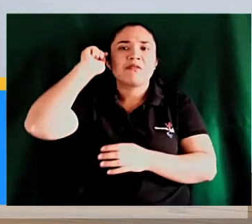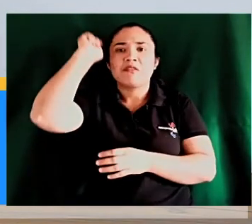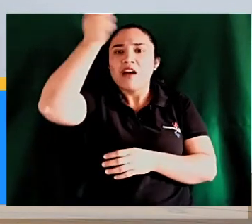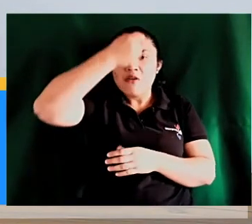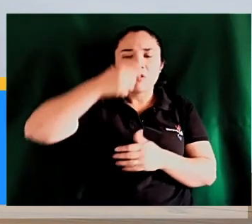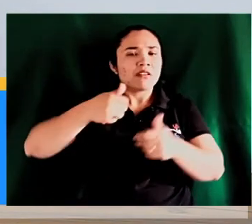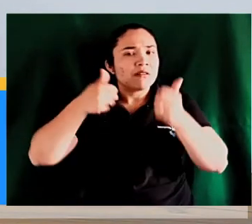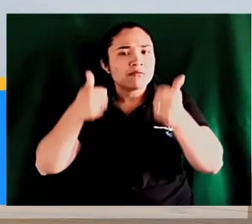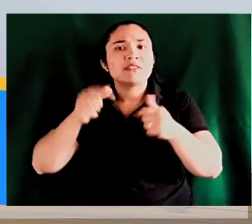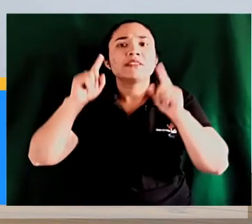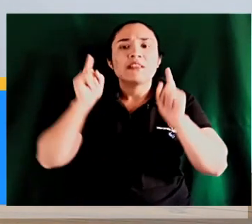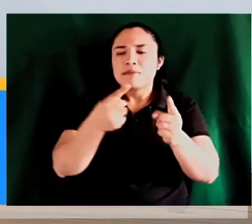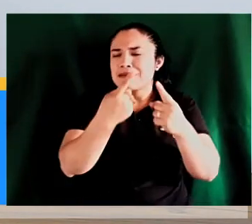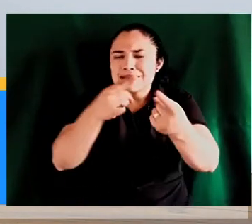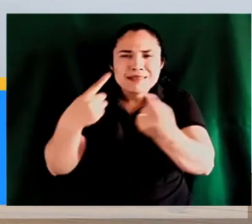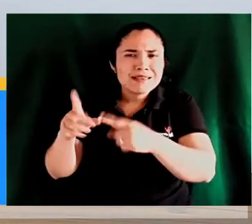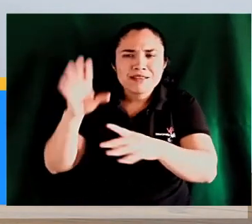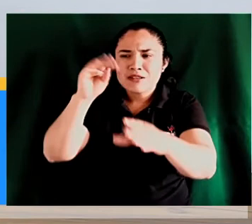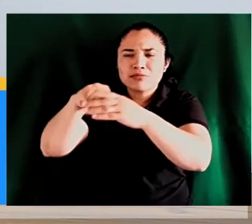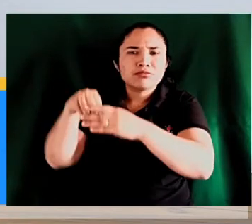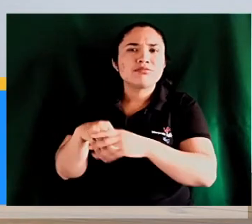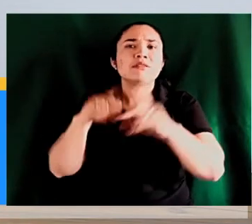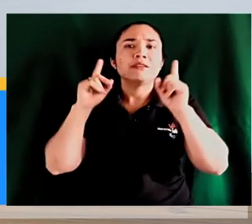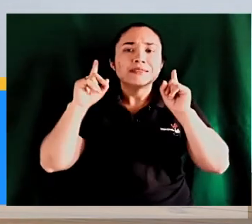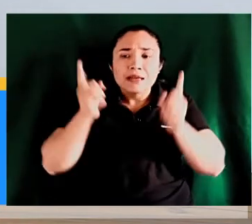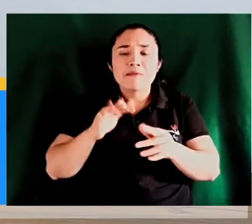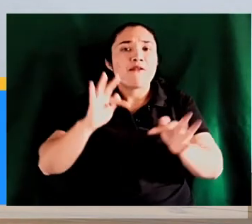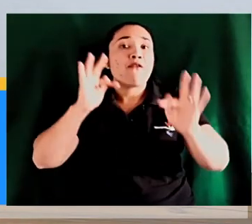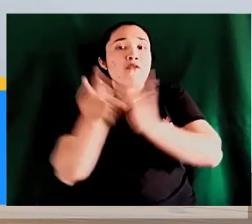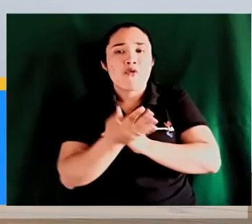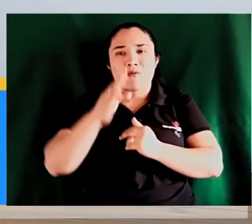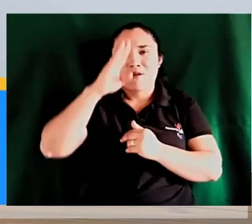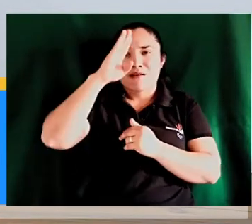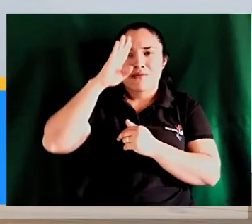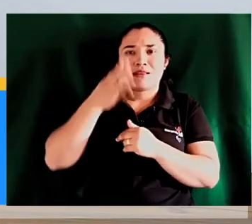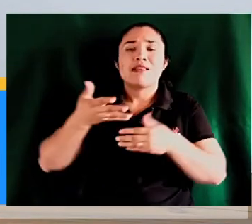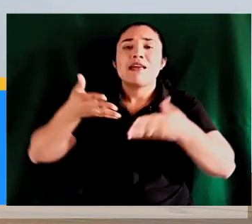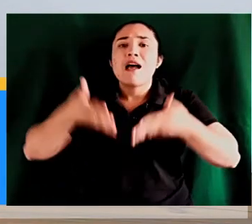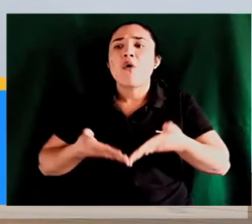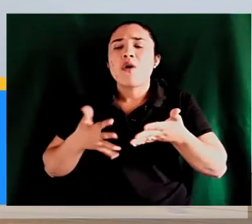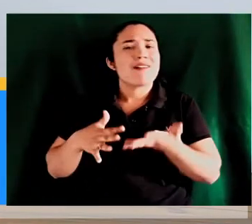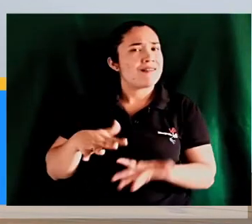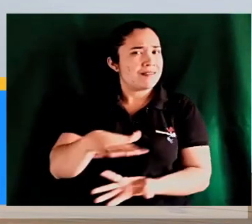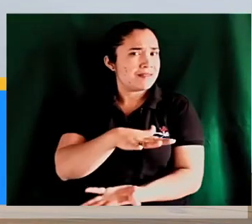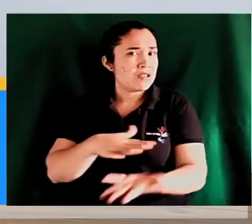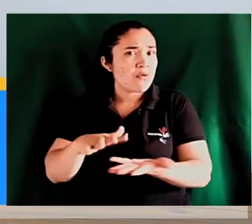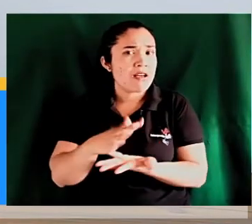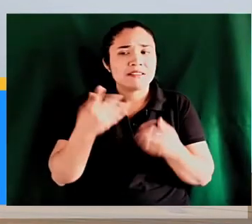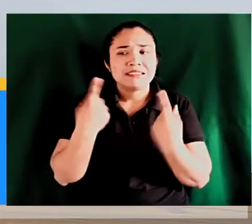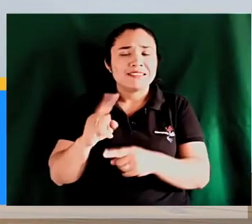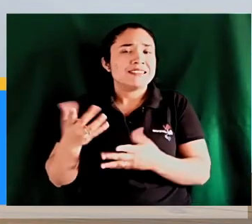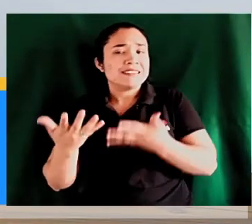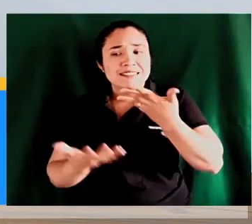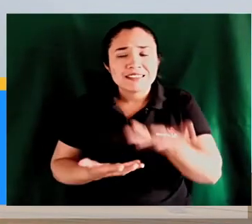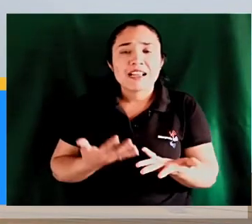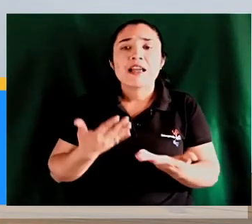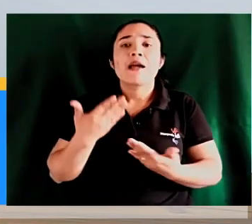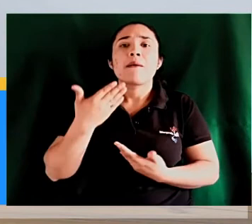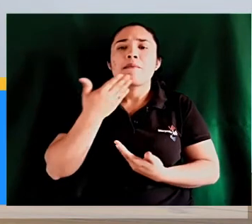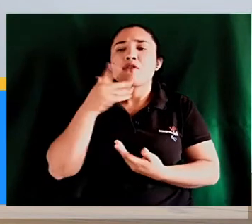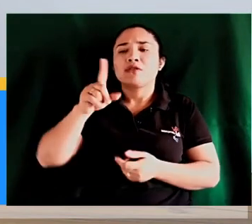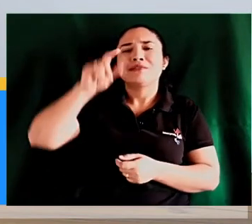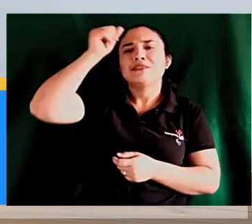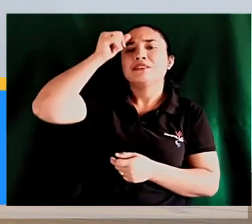la universidad iberoamericana tanto a los de grado como de posgrado y de esa manera a pesar de esta situación adversa